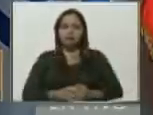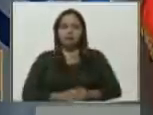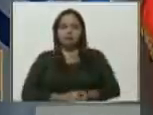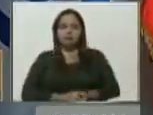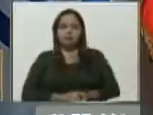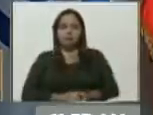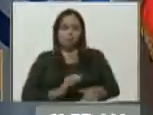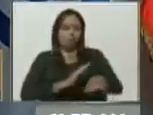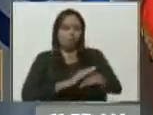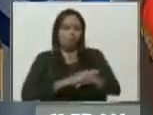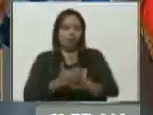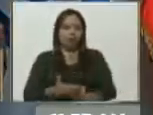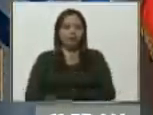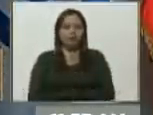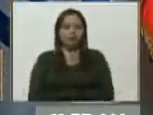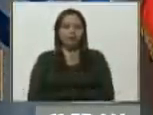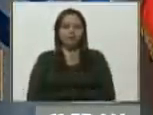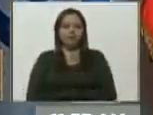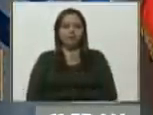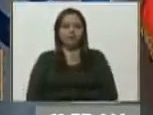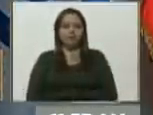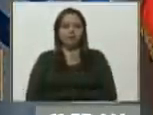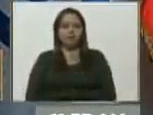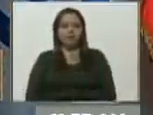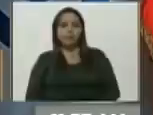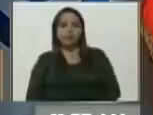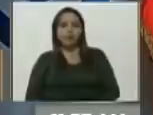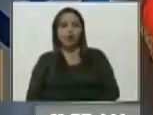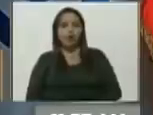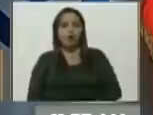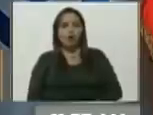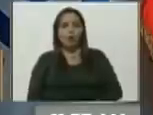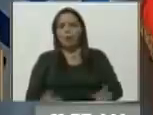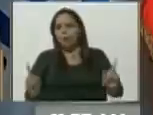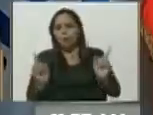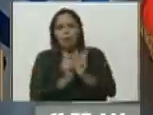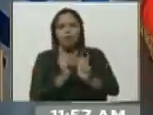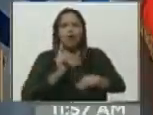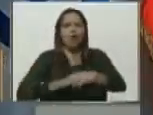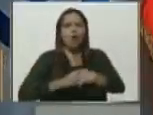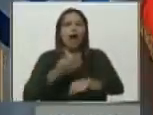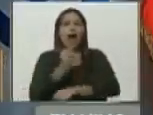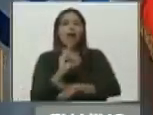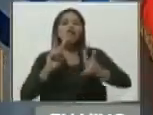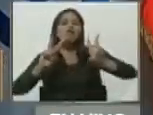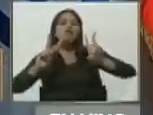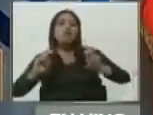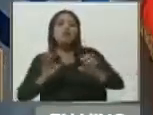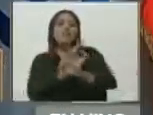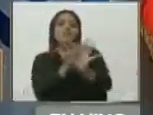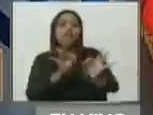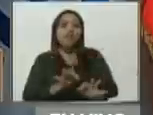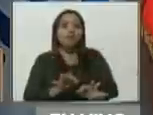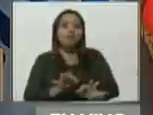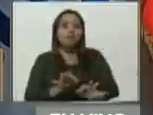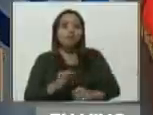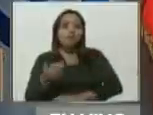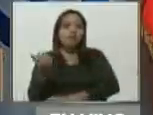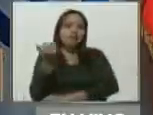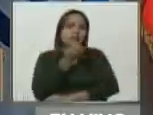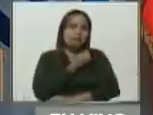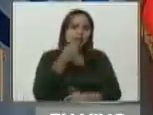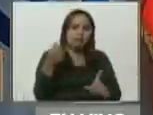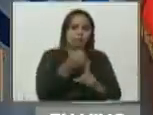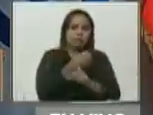porque hace apenas unas horas ha ocurrido un nuevo caso de violencia extrema